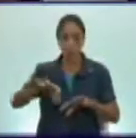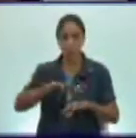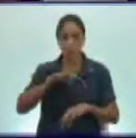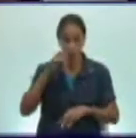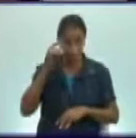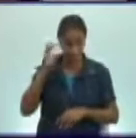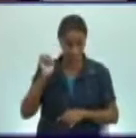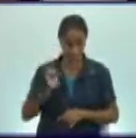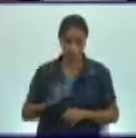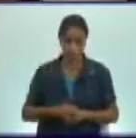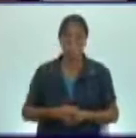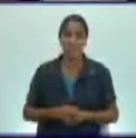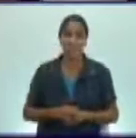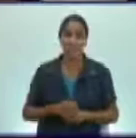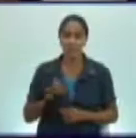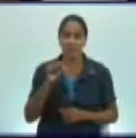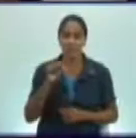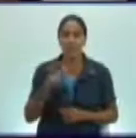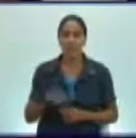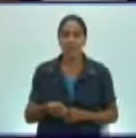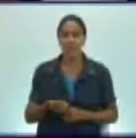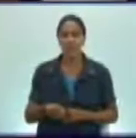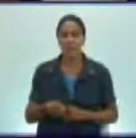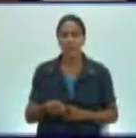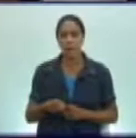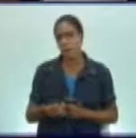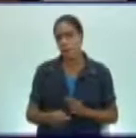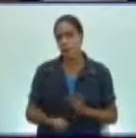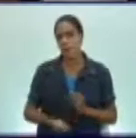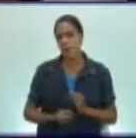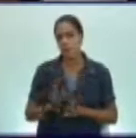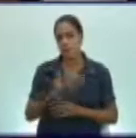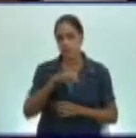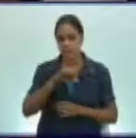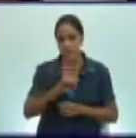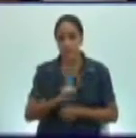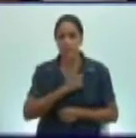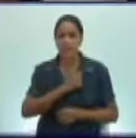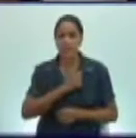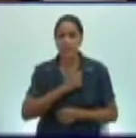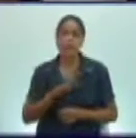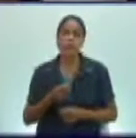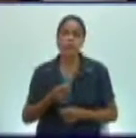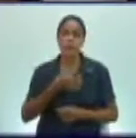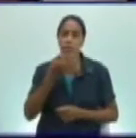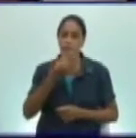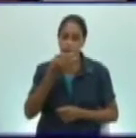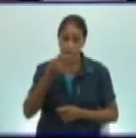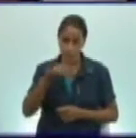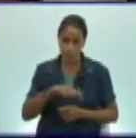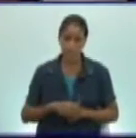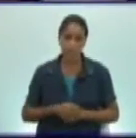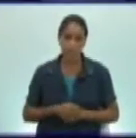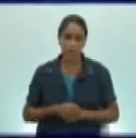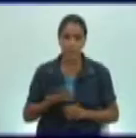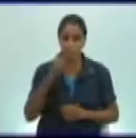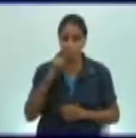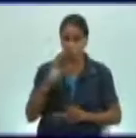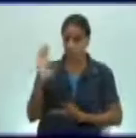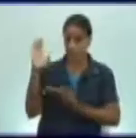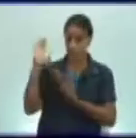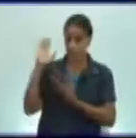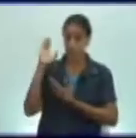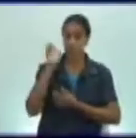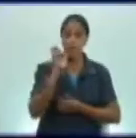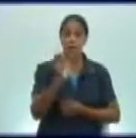¿no? Pues vamos primero al origen de las palabras que le quiero presentar en la siguiente diapositiva. La palabra